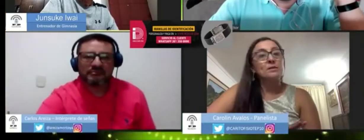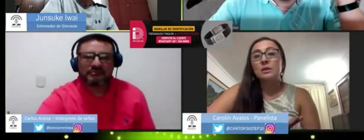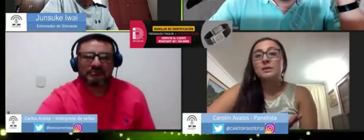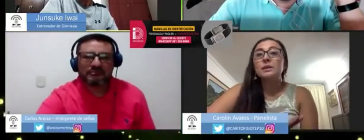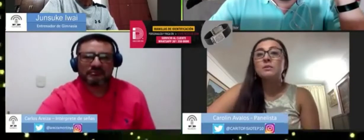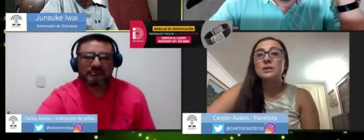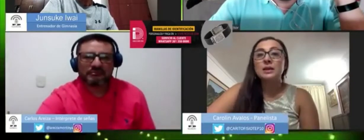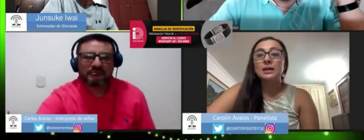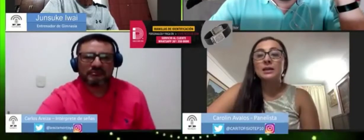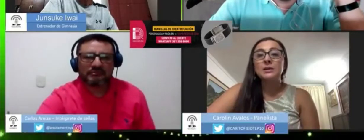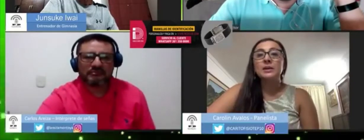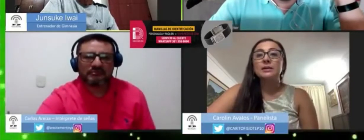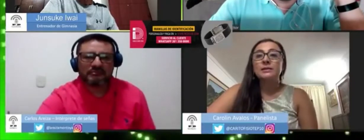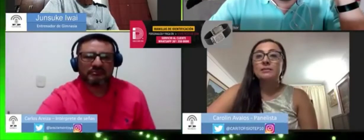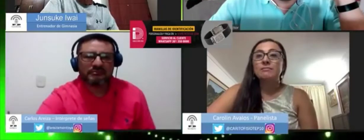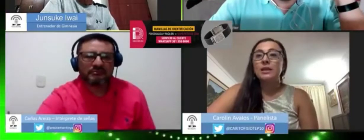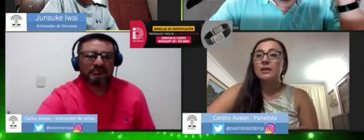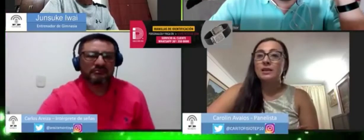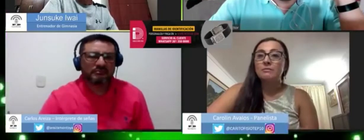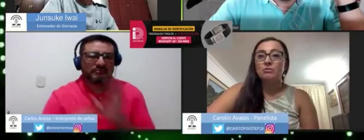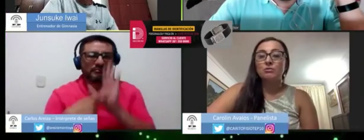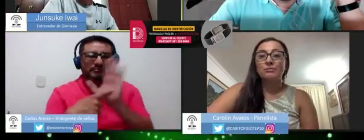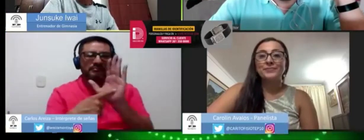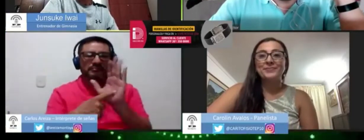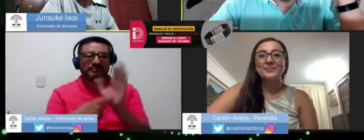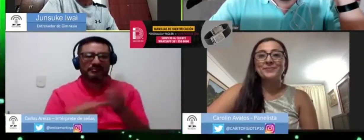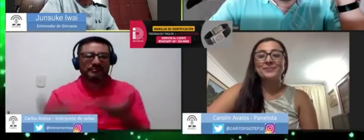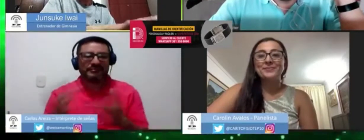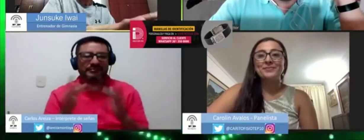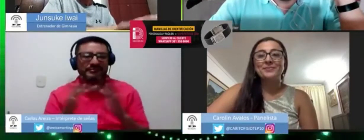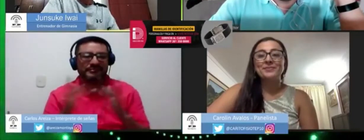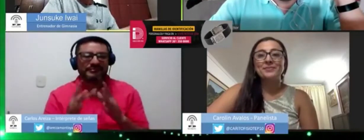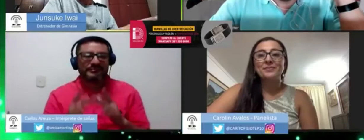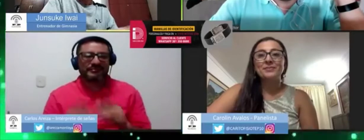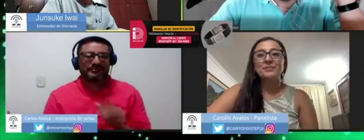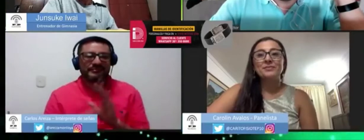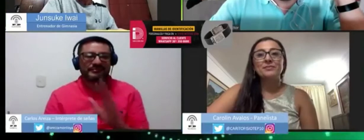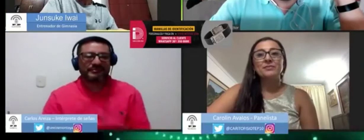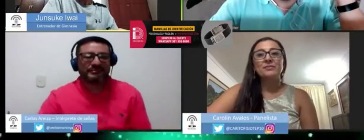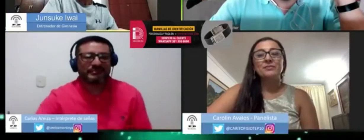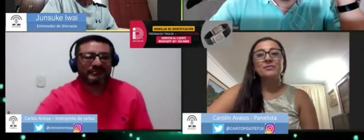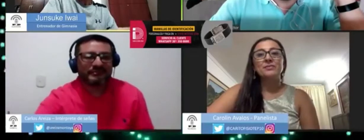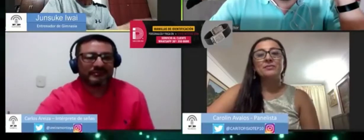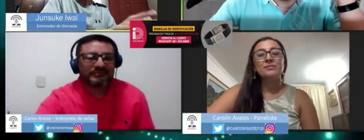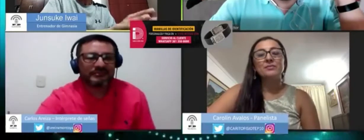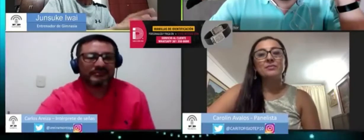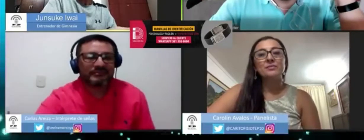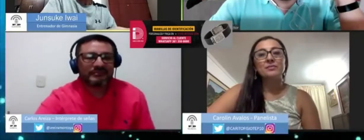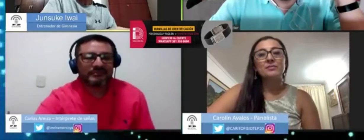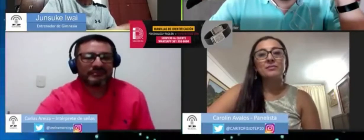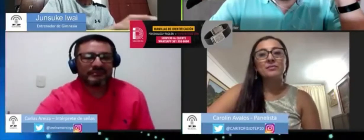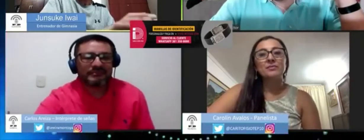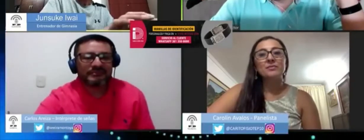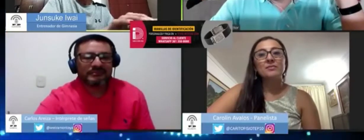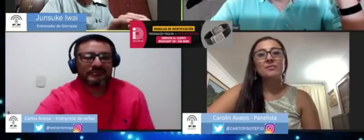eso también demuestra el nivel que tenemos. Sí, aquí ha venido